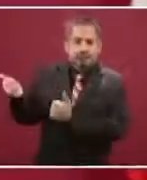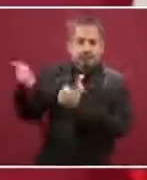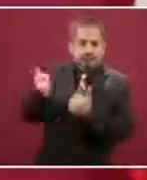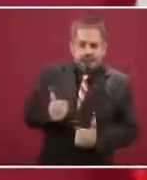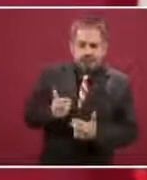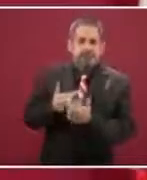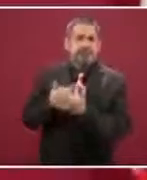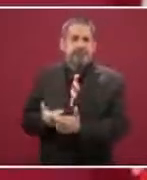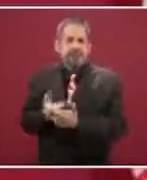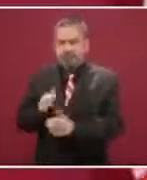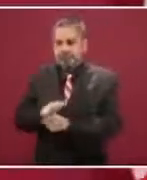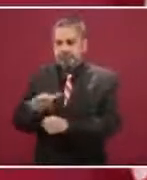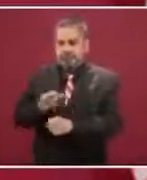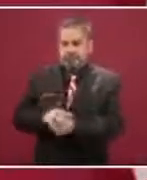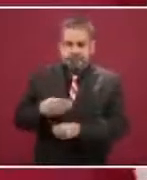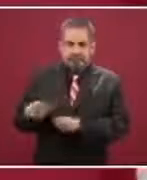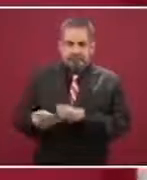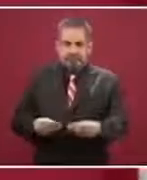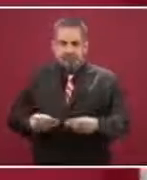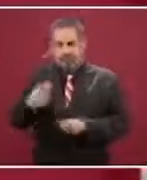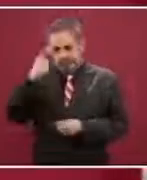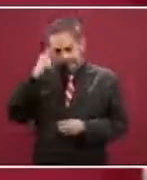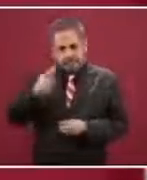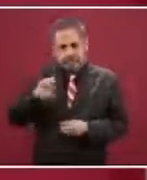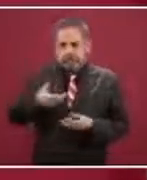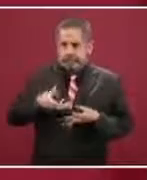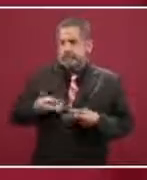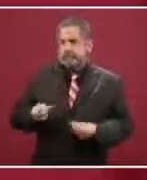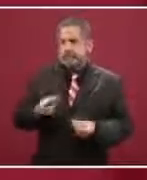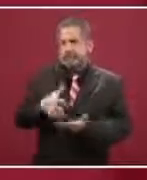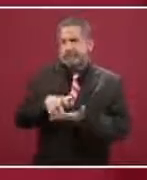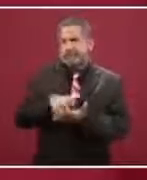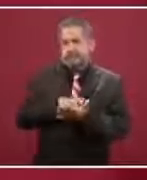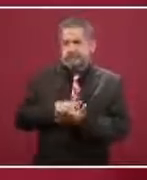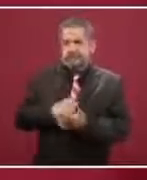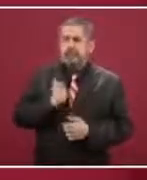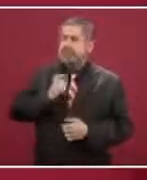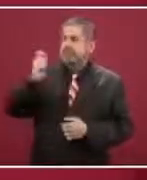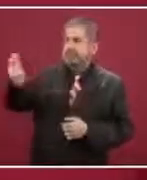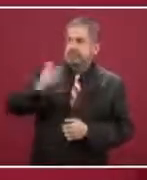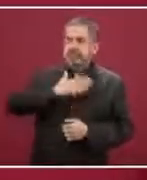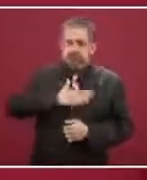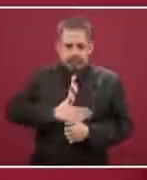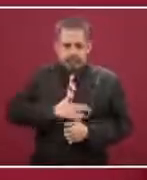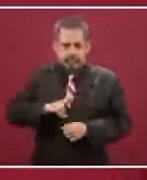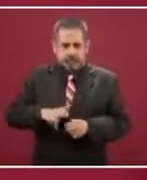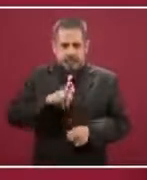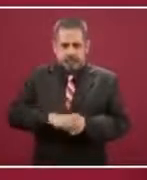medicamentos y además para ahorrar, para pagar lo justo